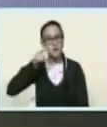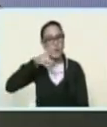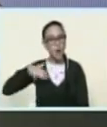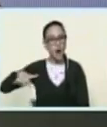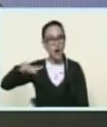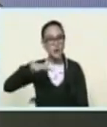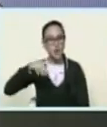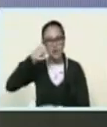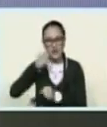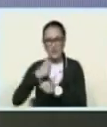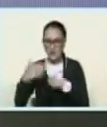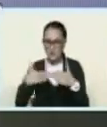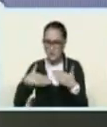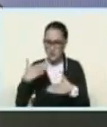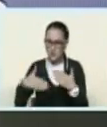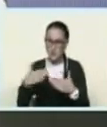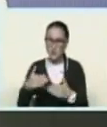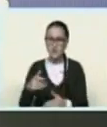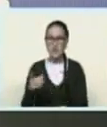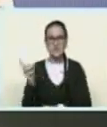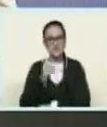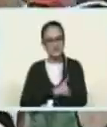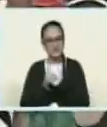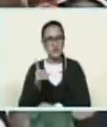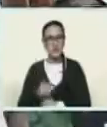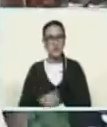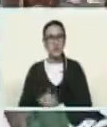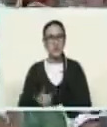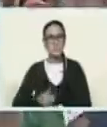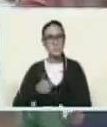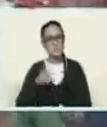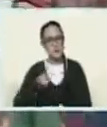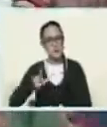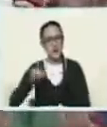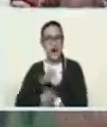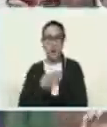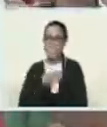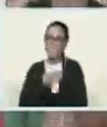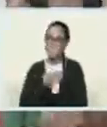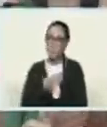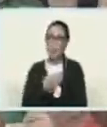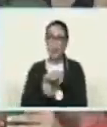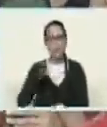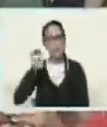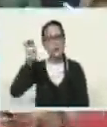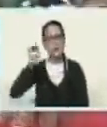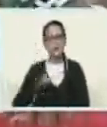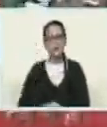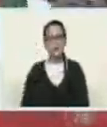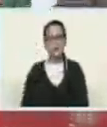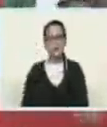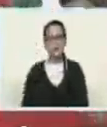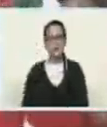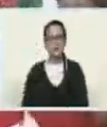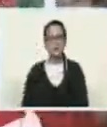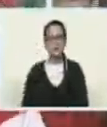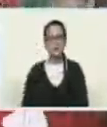quiero el trabajo diario, más quiero la disciplina, más quiero el amor que tengo por la patria.